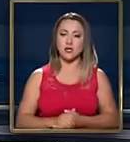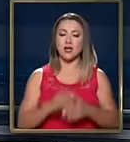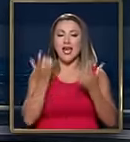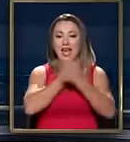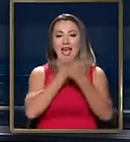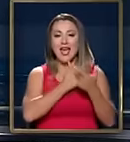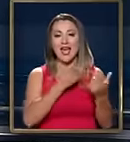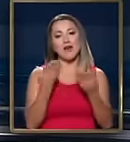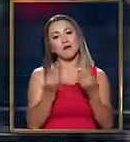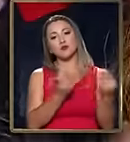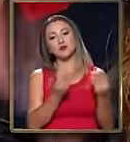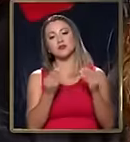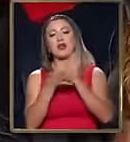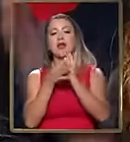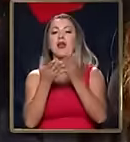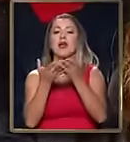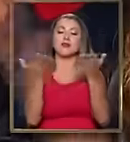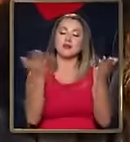Muchas gracias.